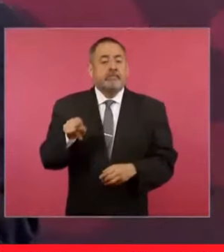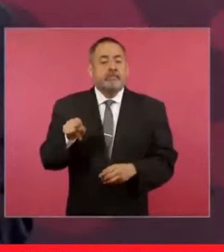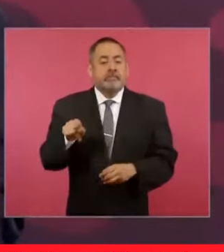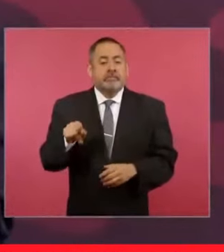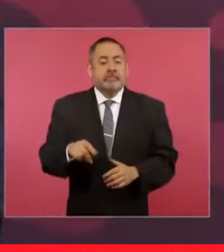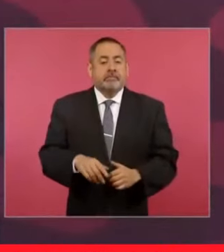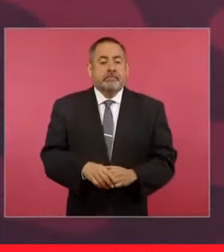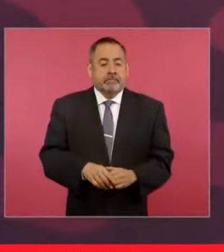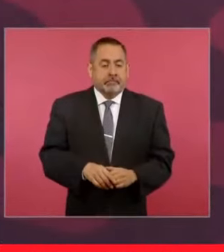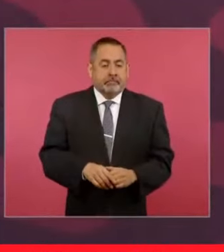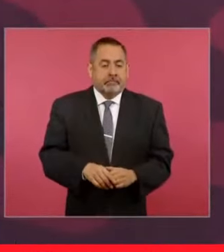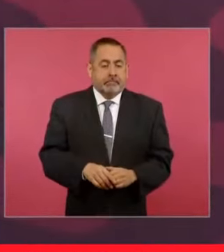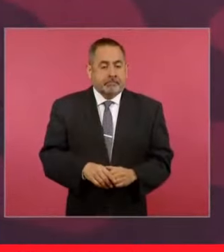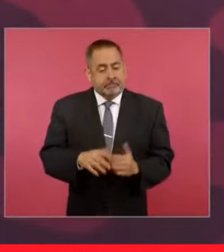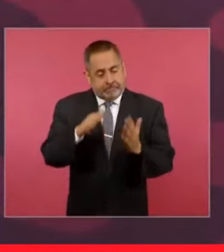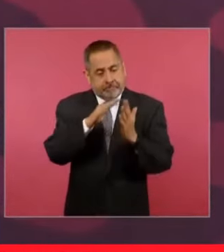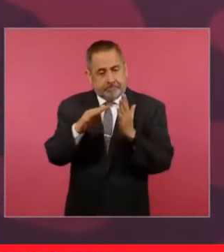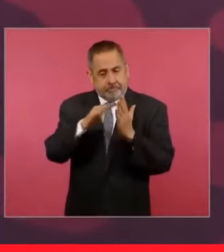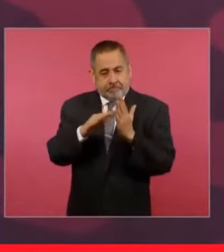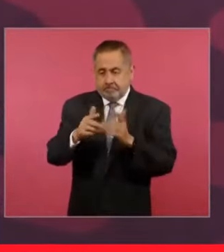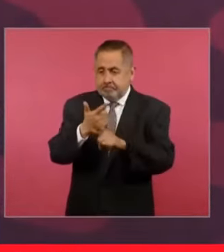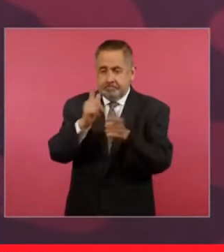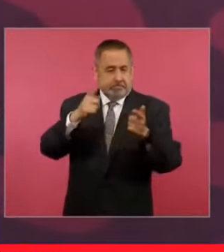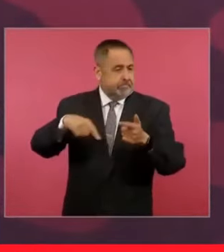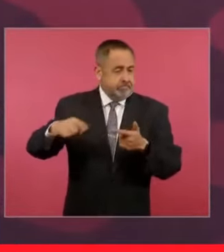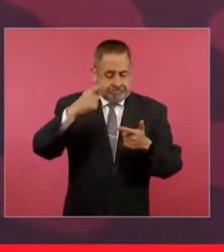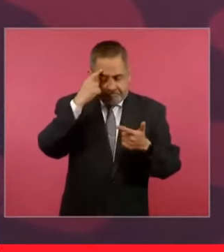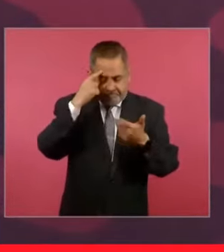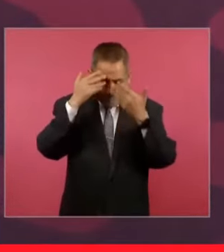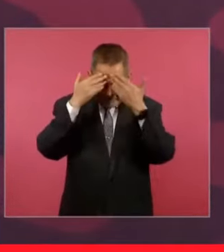pero hay que leer en libertad